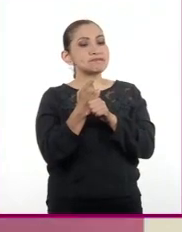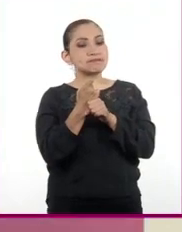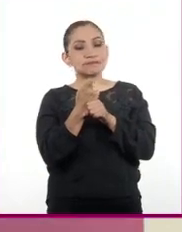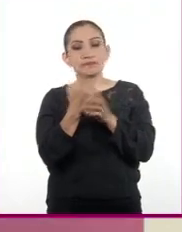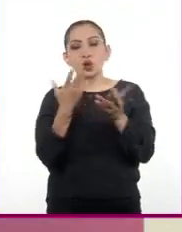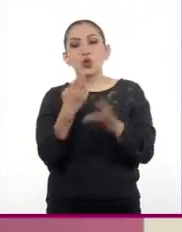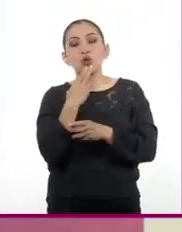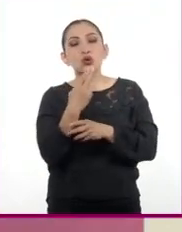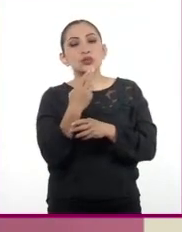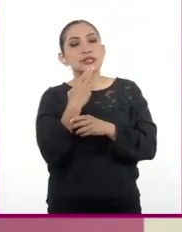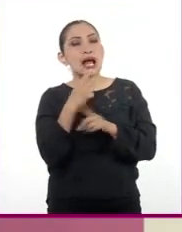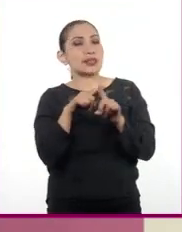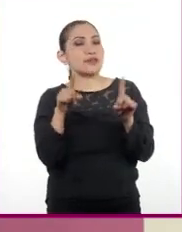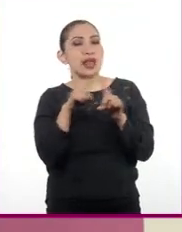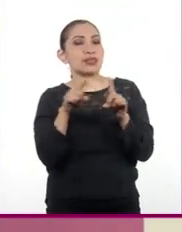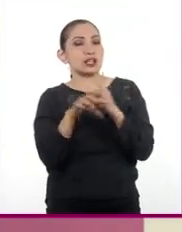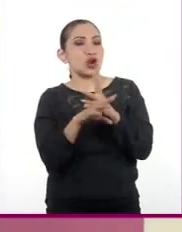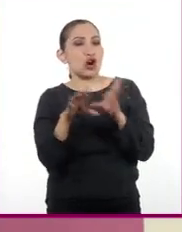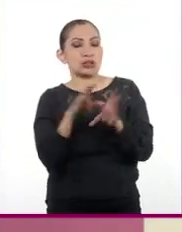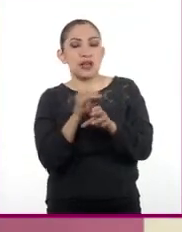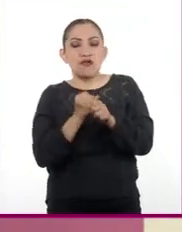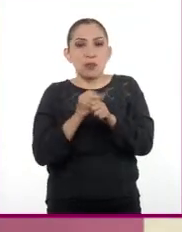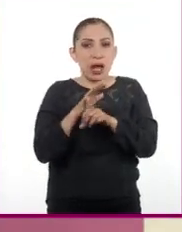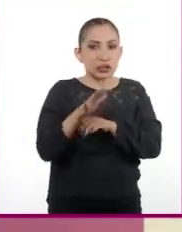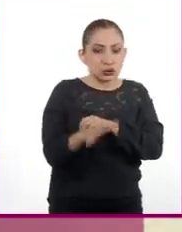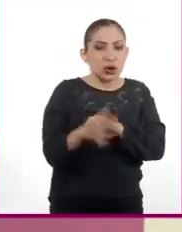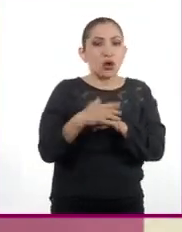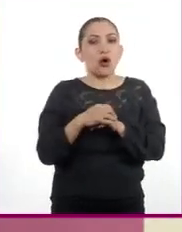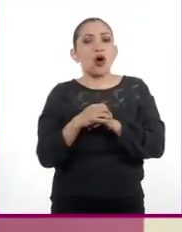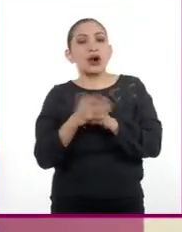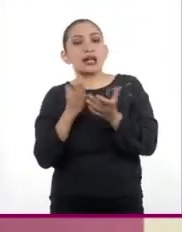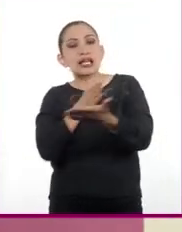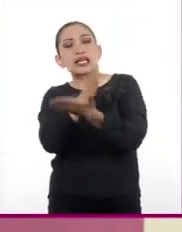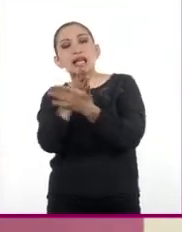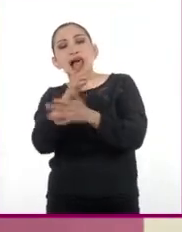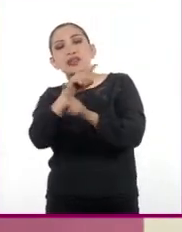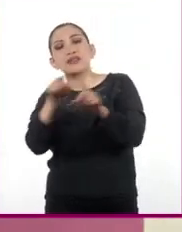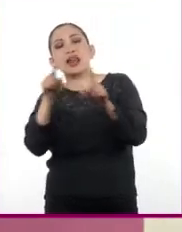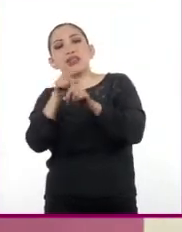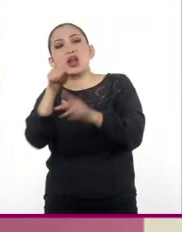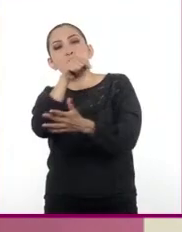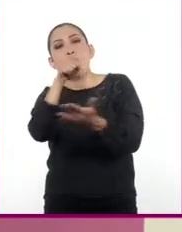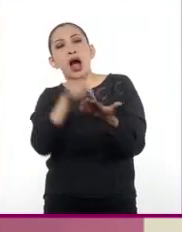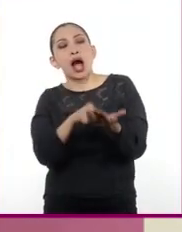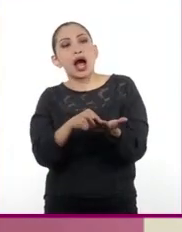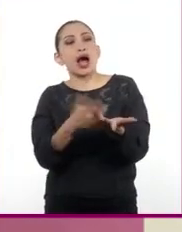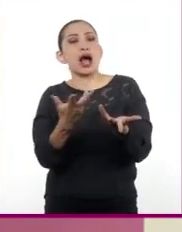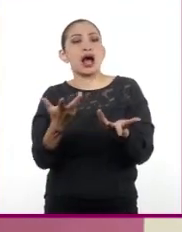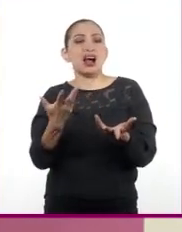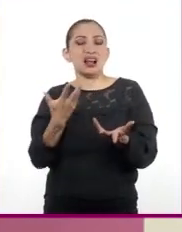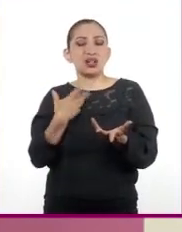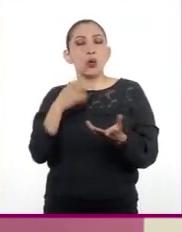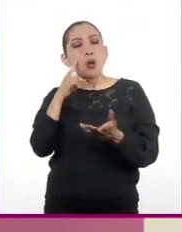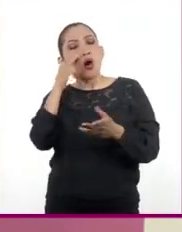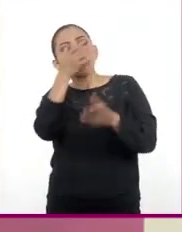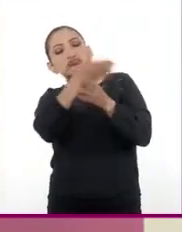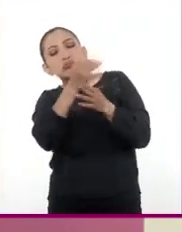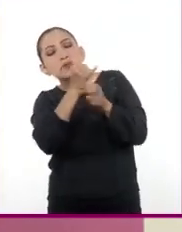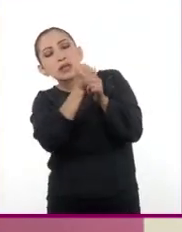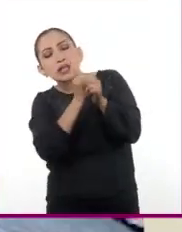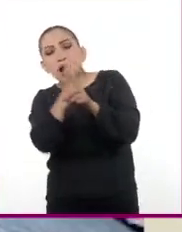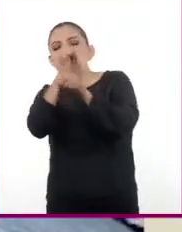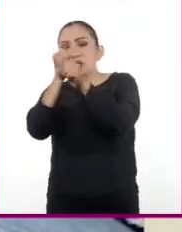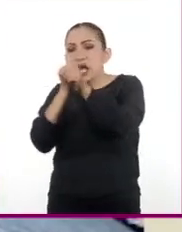con utilizar varias fuentes de información, asistir a diferentes medios, ¿no? Consultar diferentes medios. ¿Por